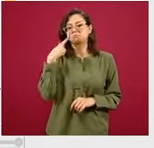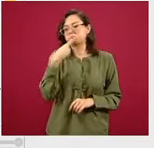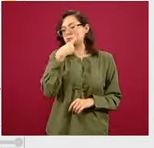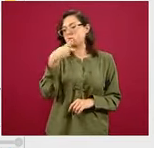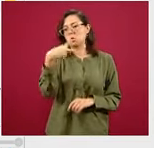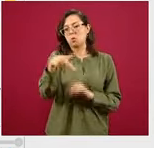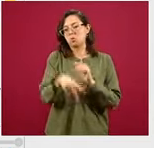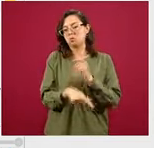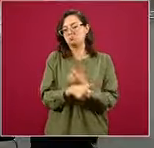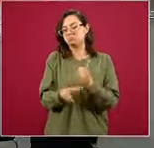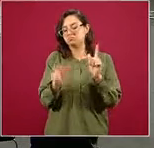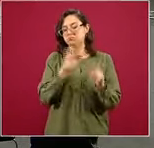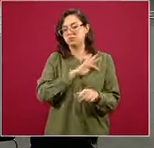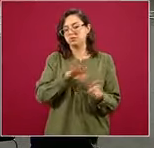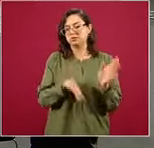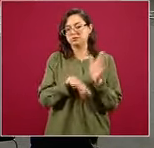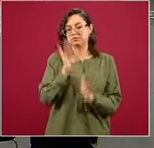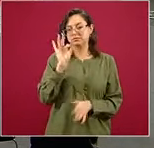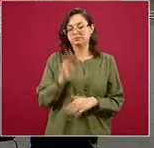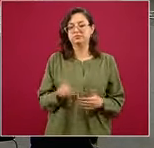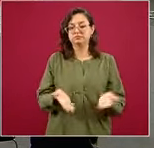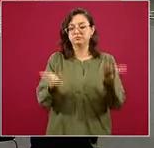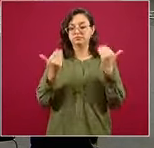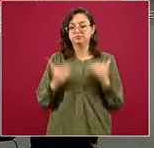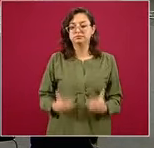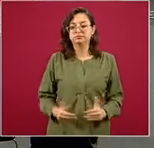se selecciona. Vámonos para abajo.